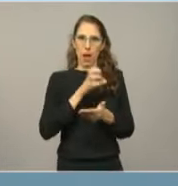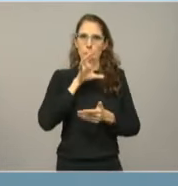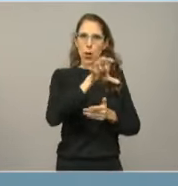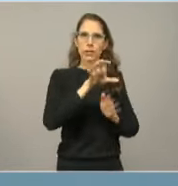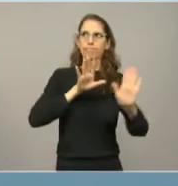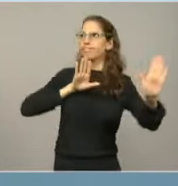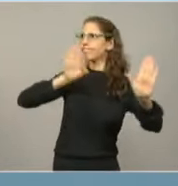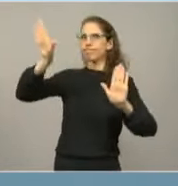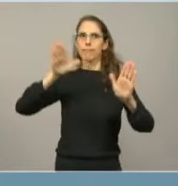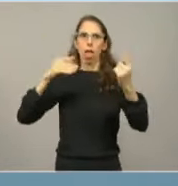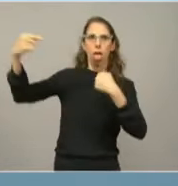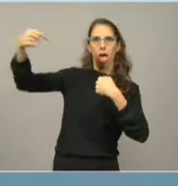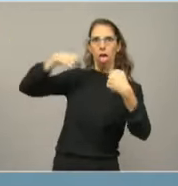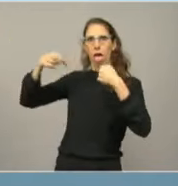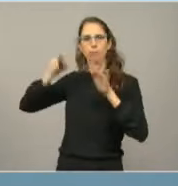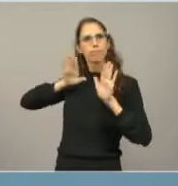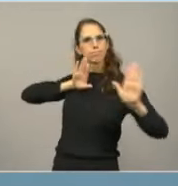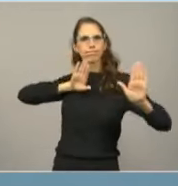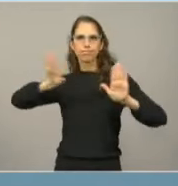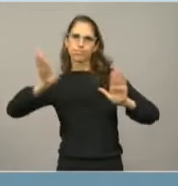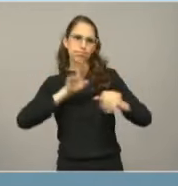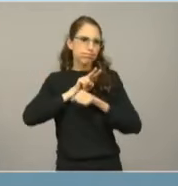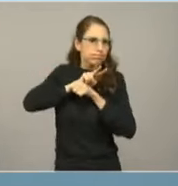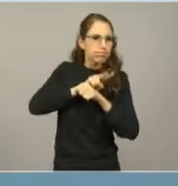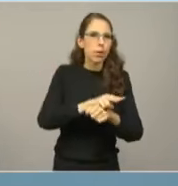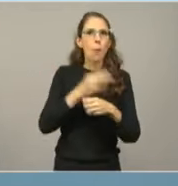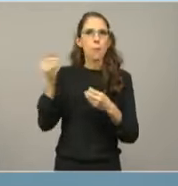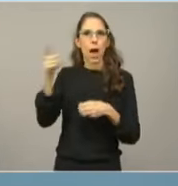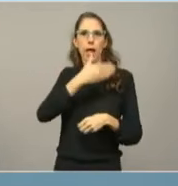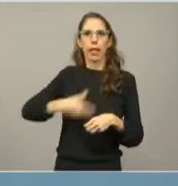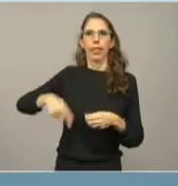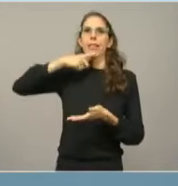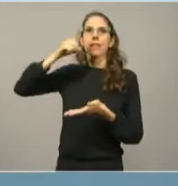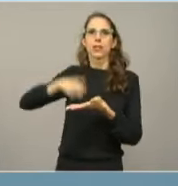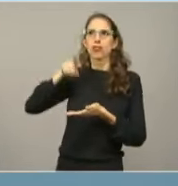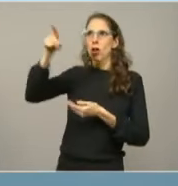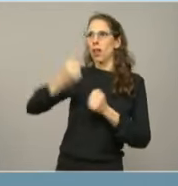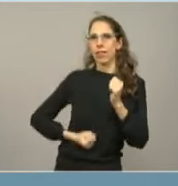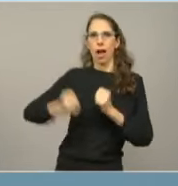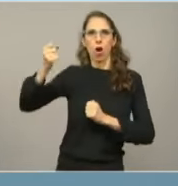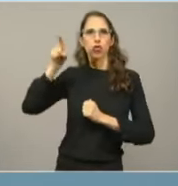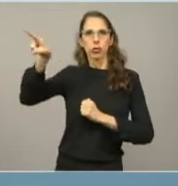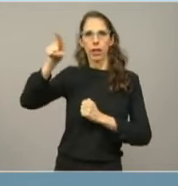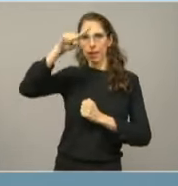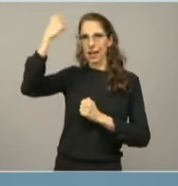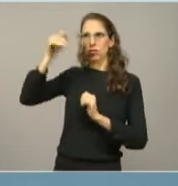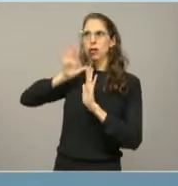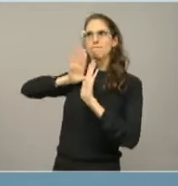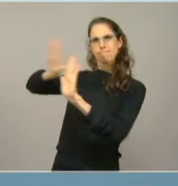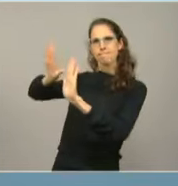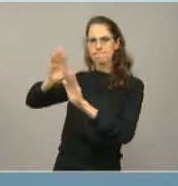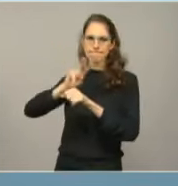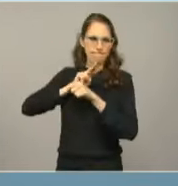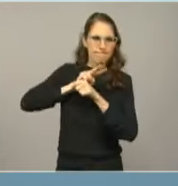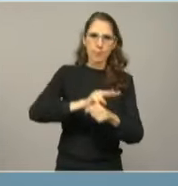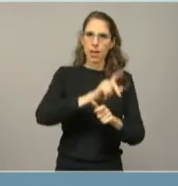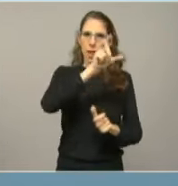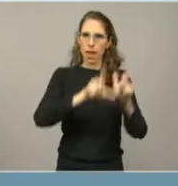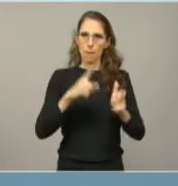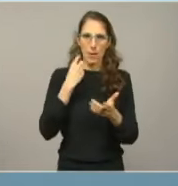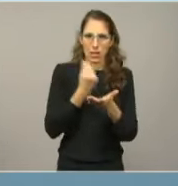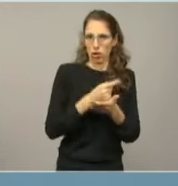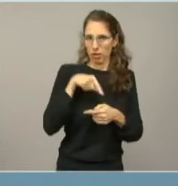menguar para alivianar los impactos de las políticas económicas de las políticas de ajuste que está llevando el gobierno nacional